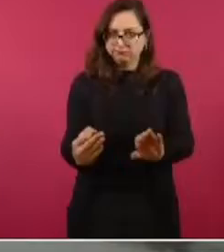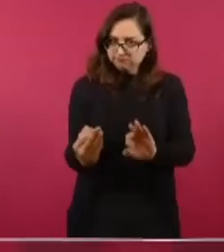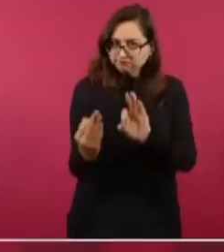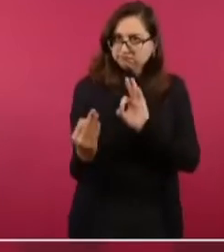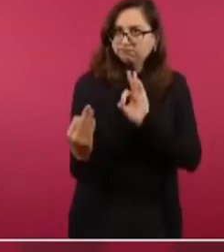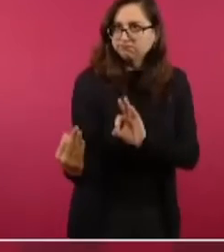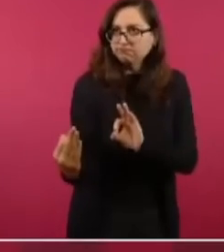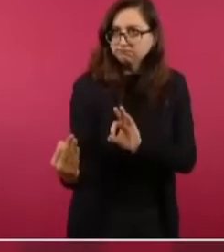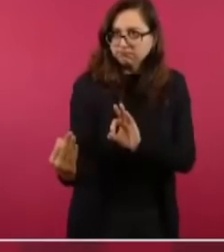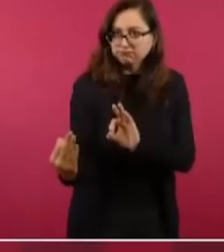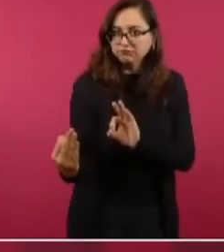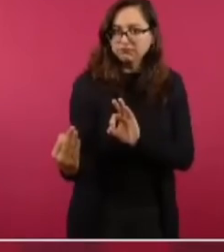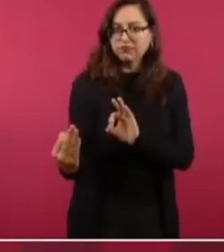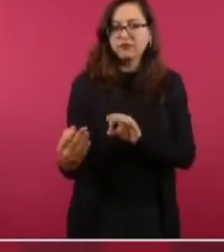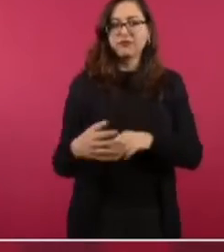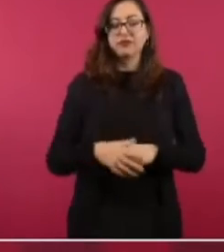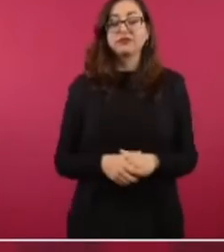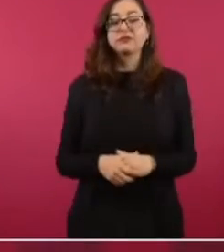están